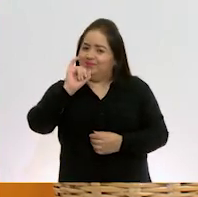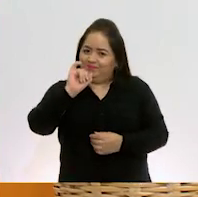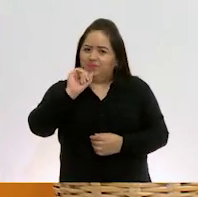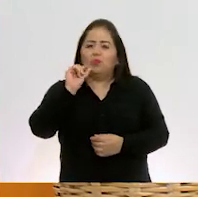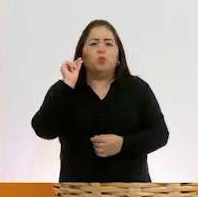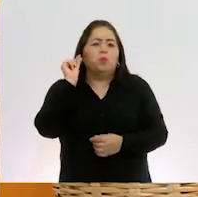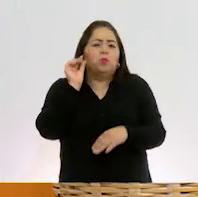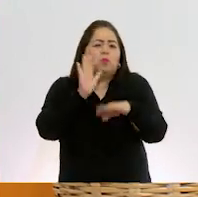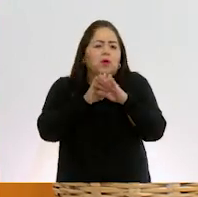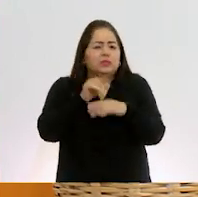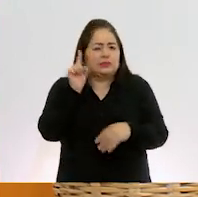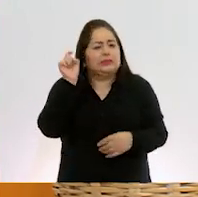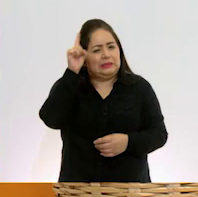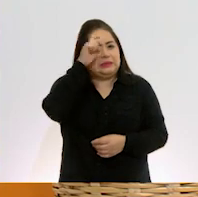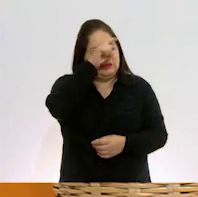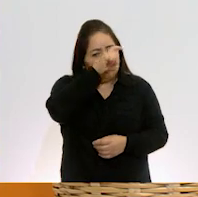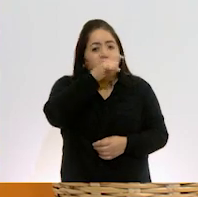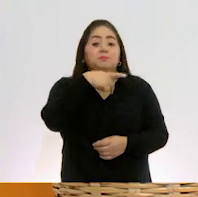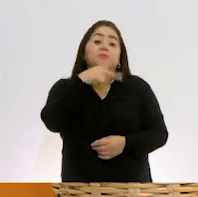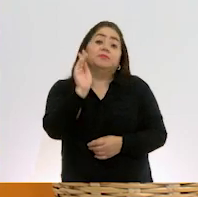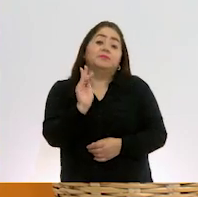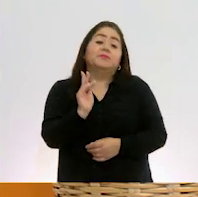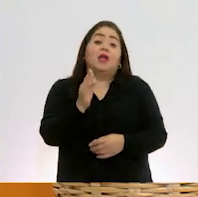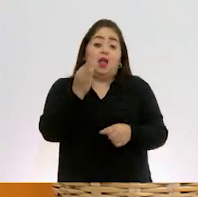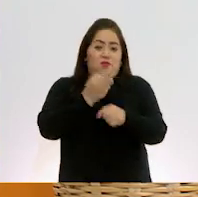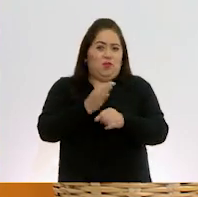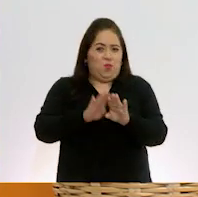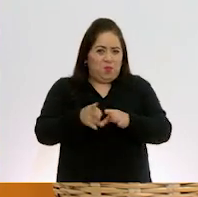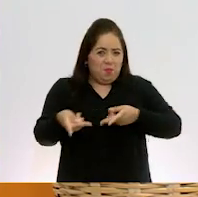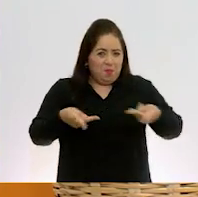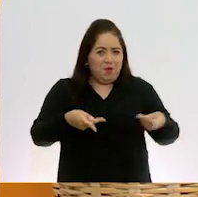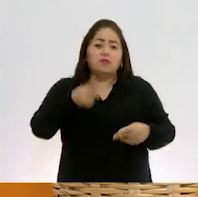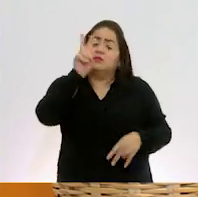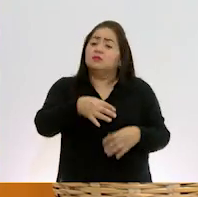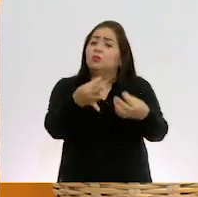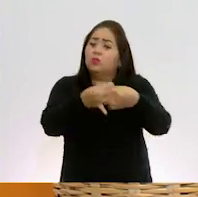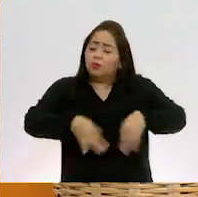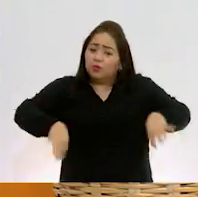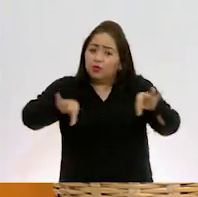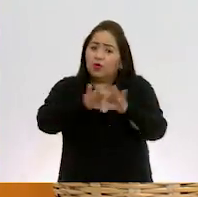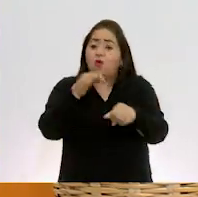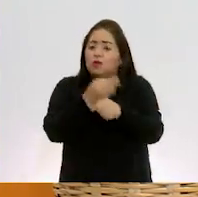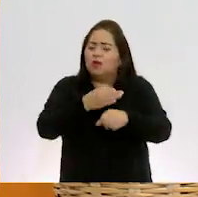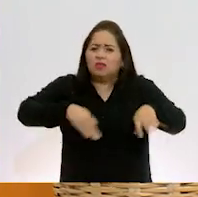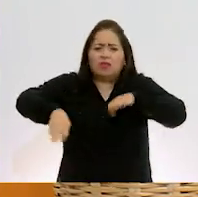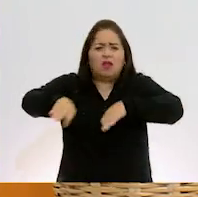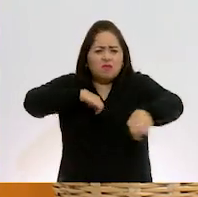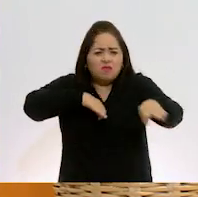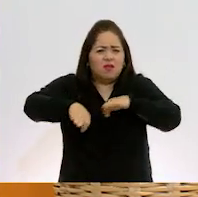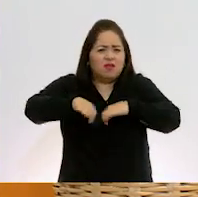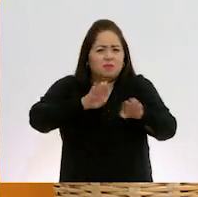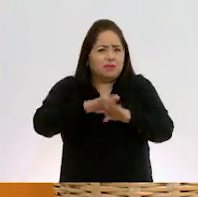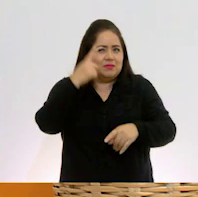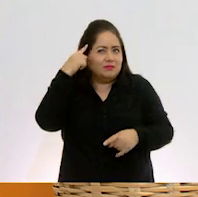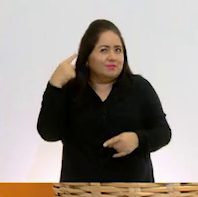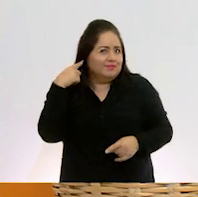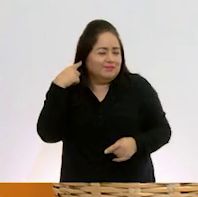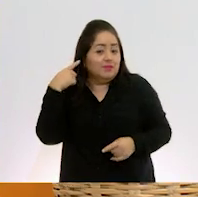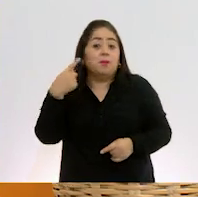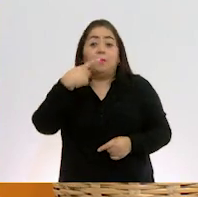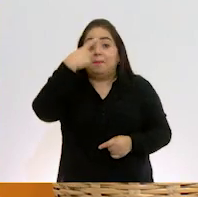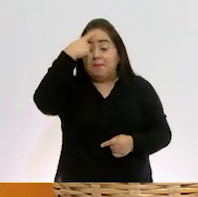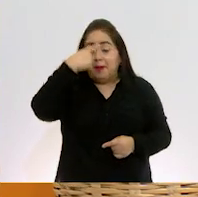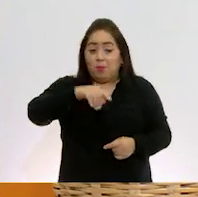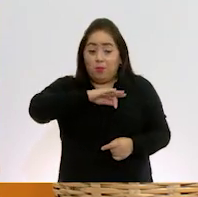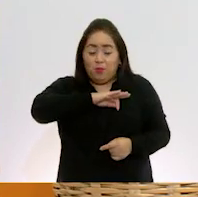fue un poquito más difícil. Y bien, esta práctica es muy importante. Estuvimos trabajando la atención. Y para